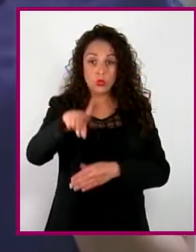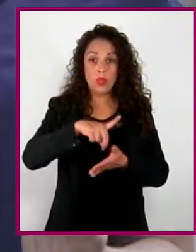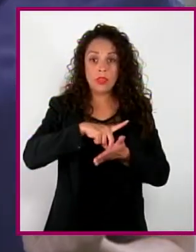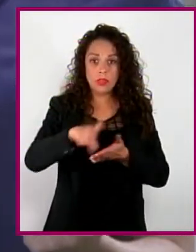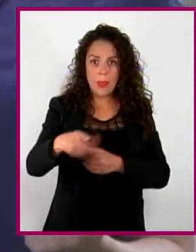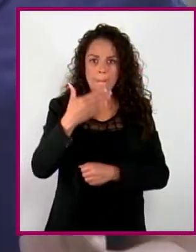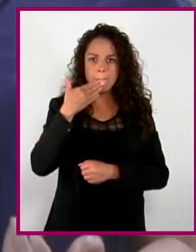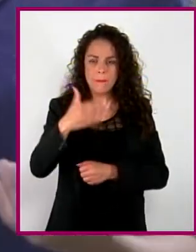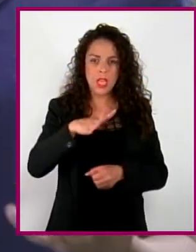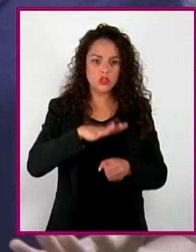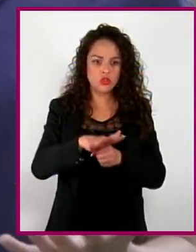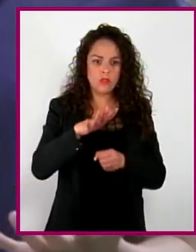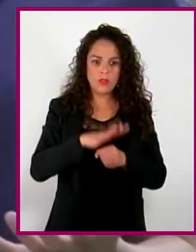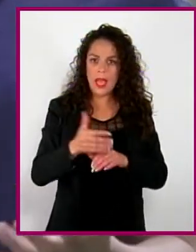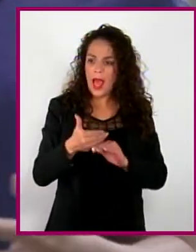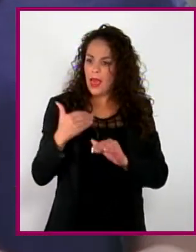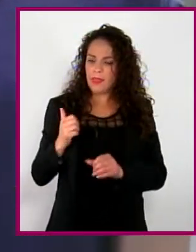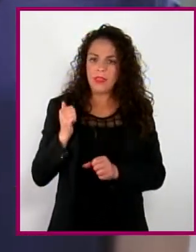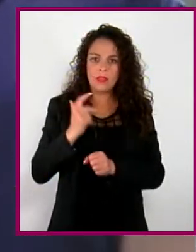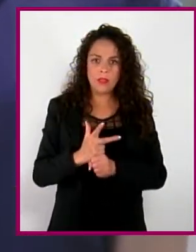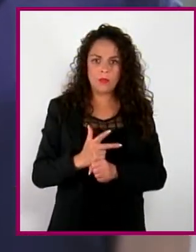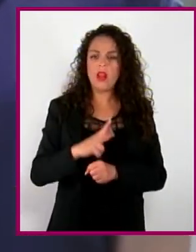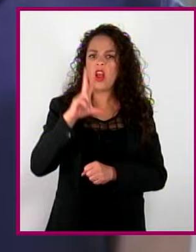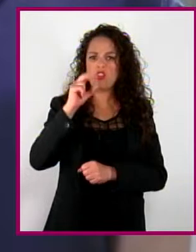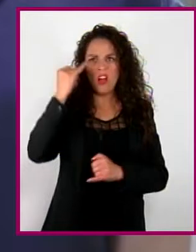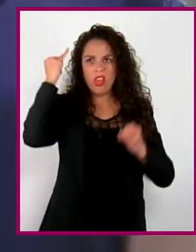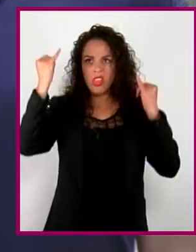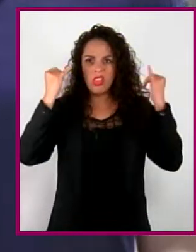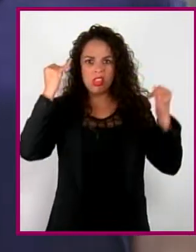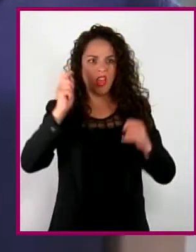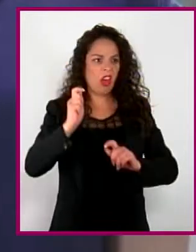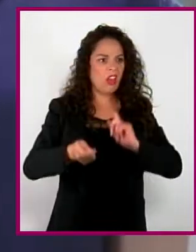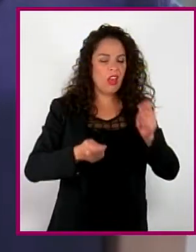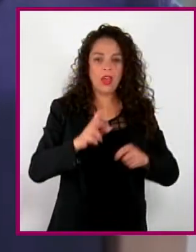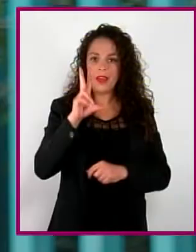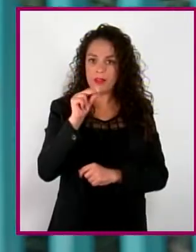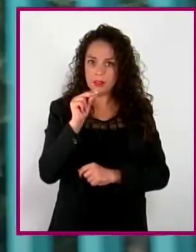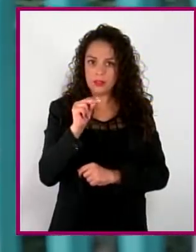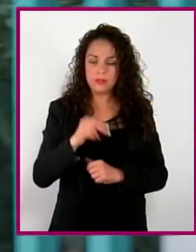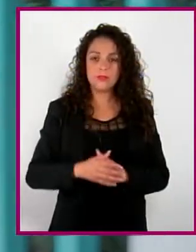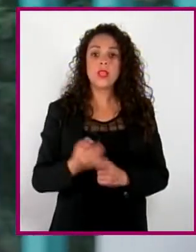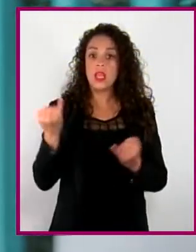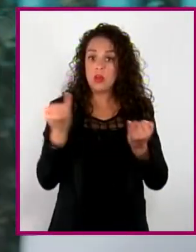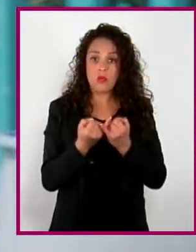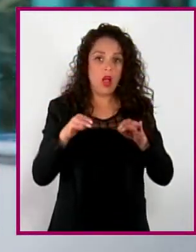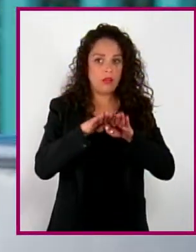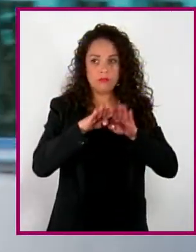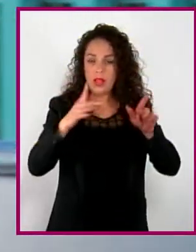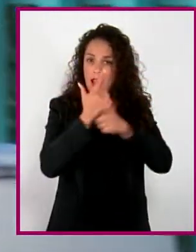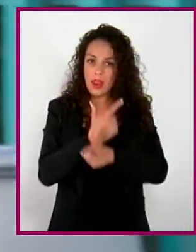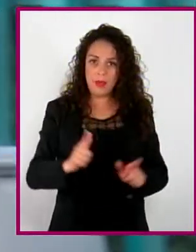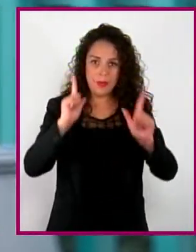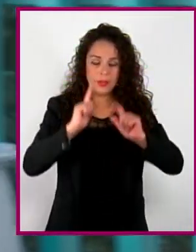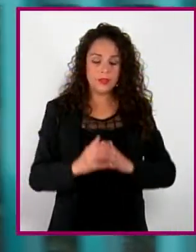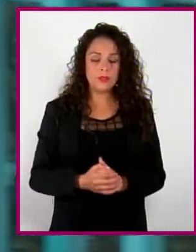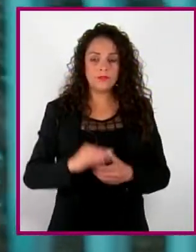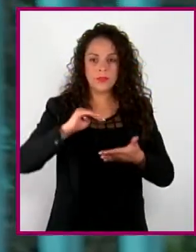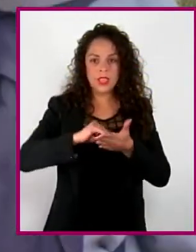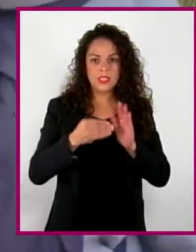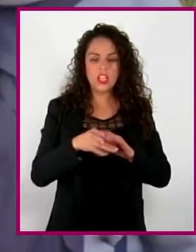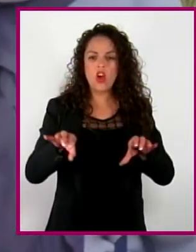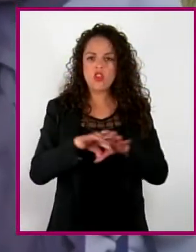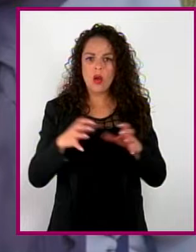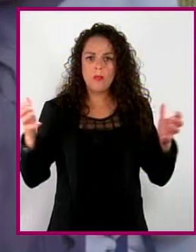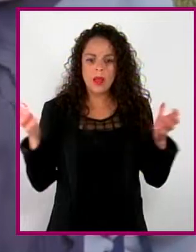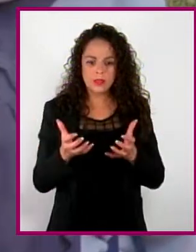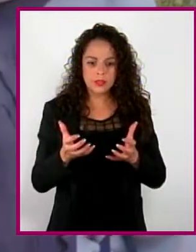oportuna, suficiente, libre de prejuicios y estereotipos y con laicidad. Una estrategia para lograrlo es integrar